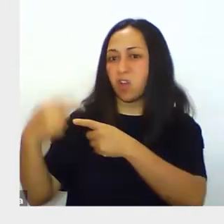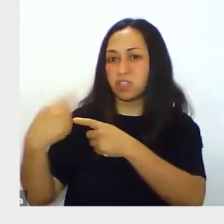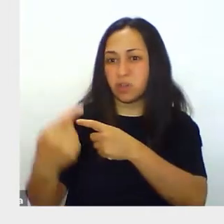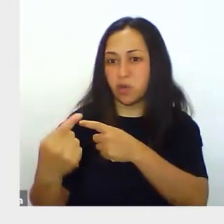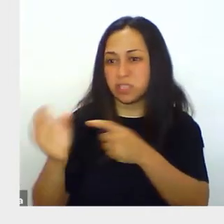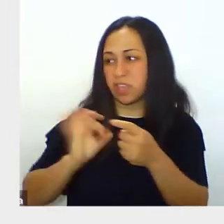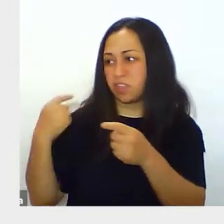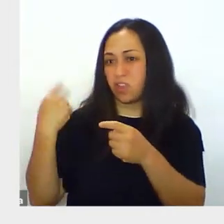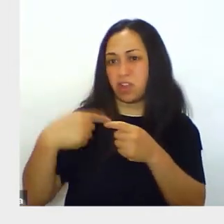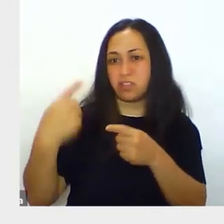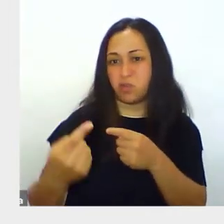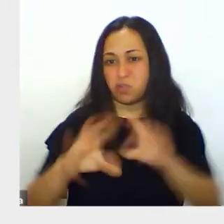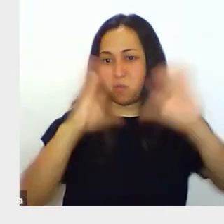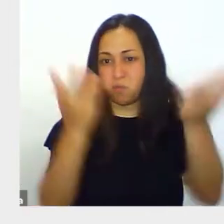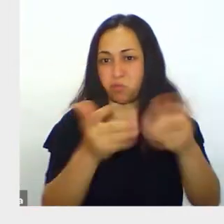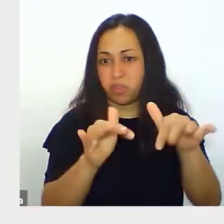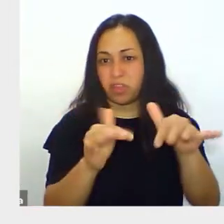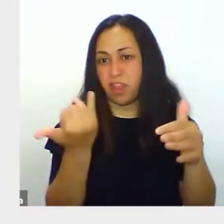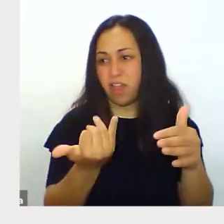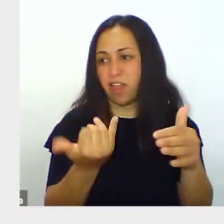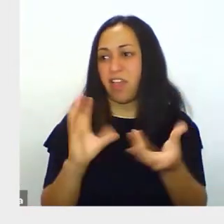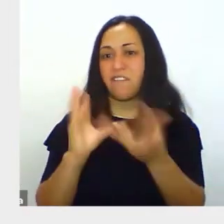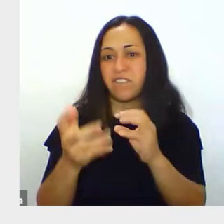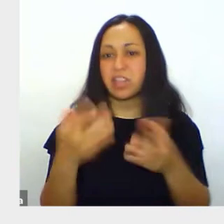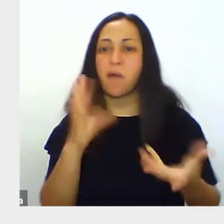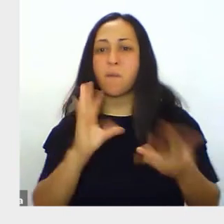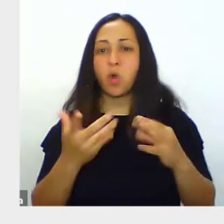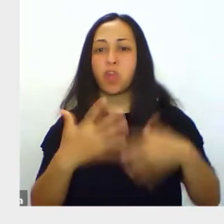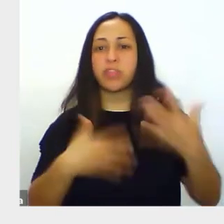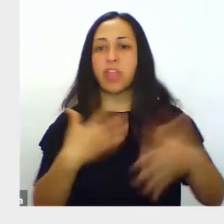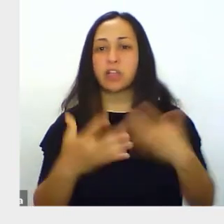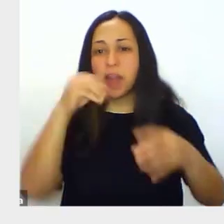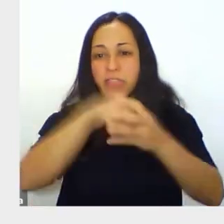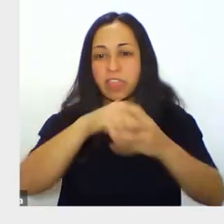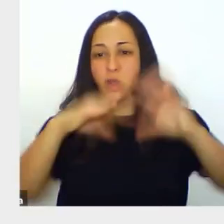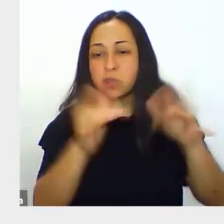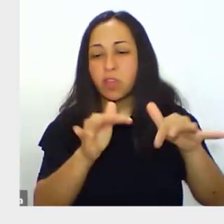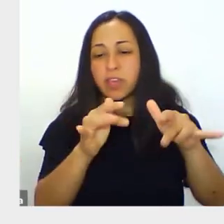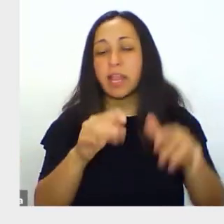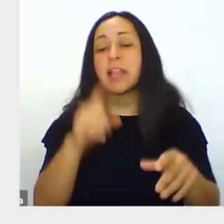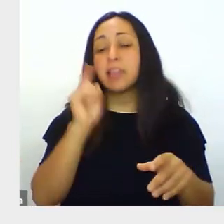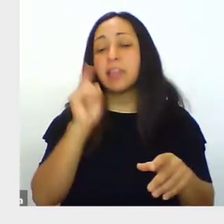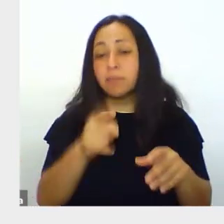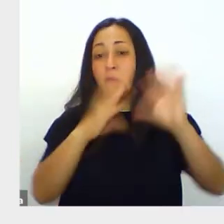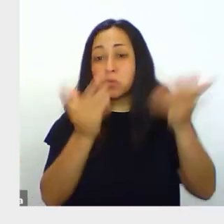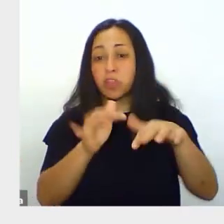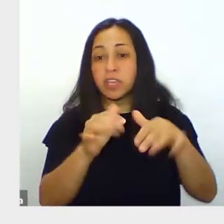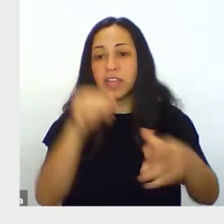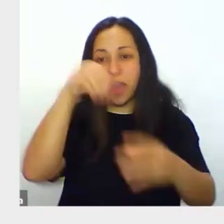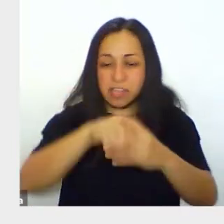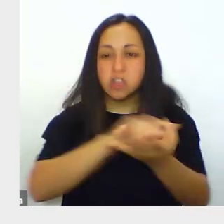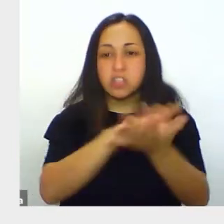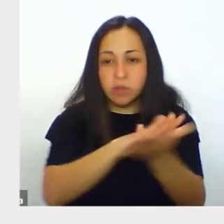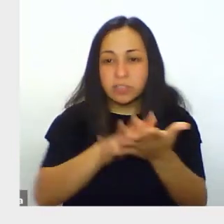digital y en cómo actuamos en el mundo digital. Y también lo que ocurre en el mundo digital, o sea, todas las situaciones de violencia,